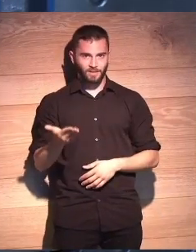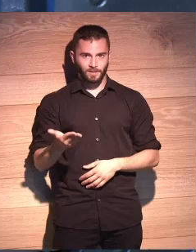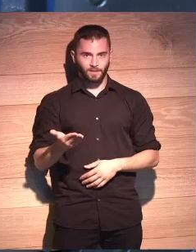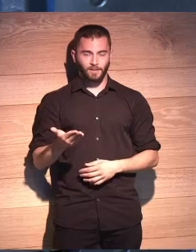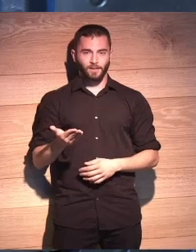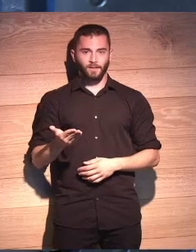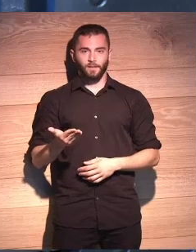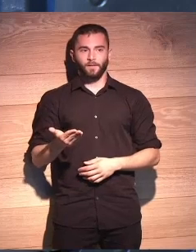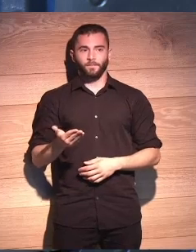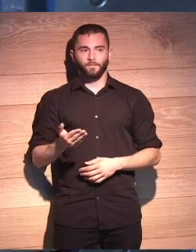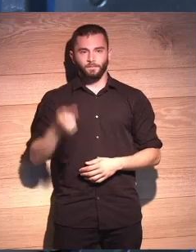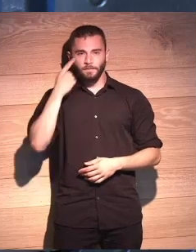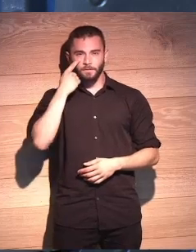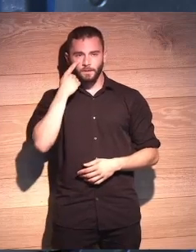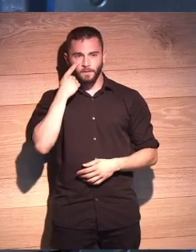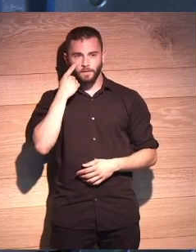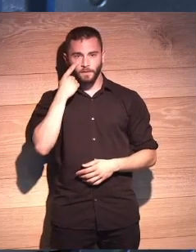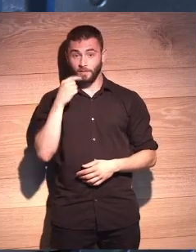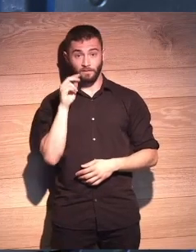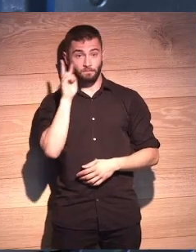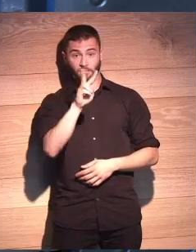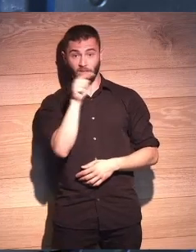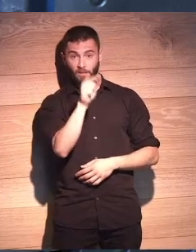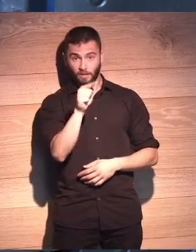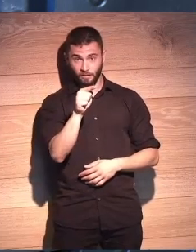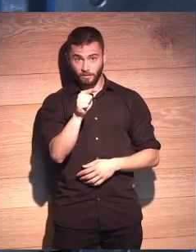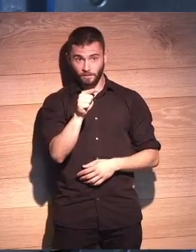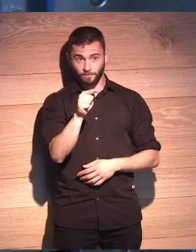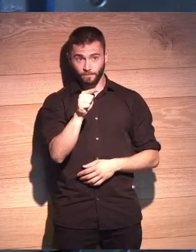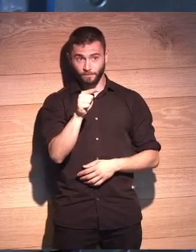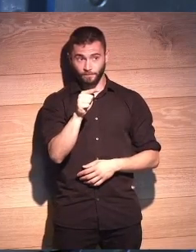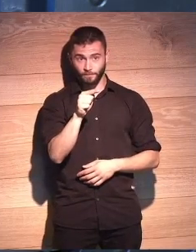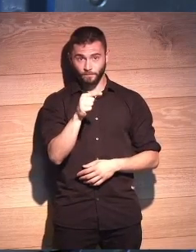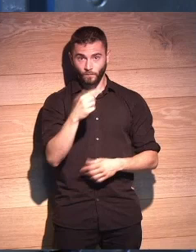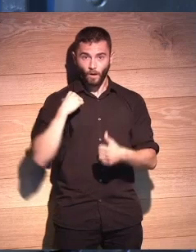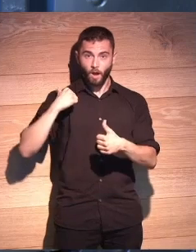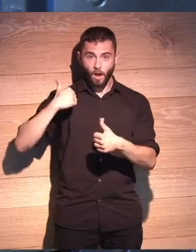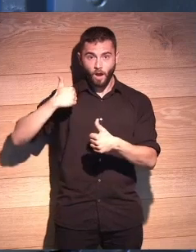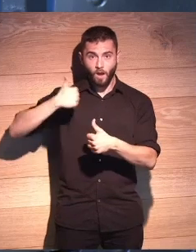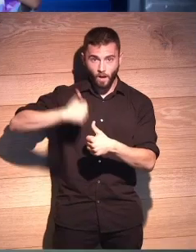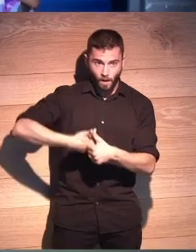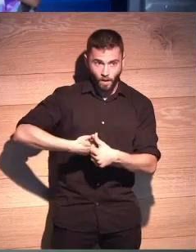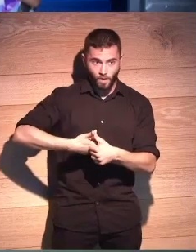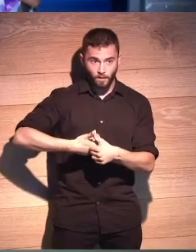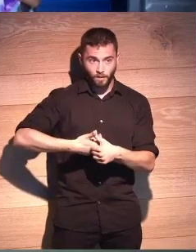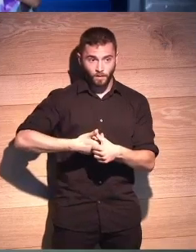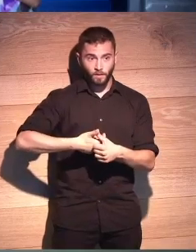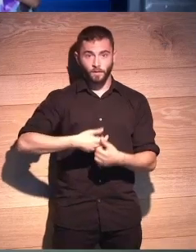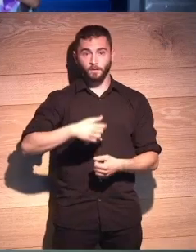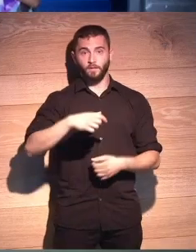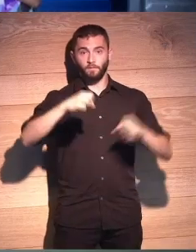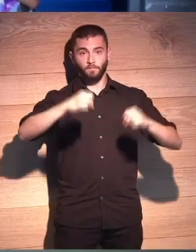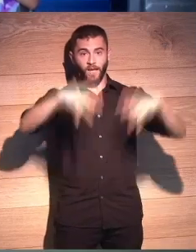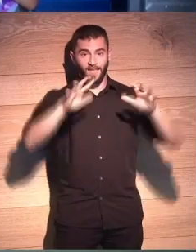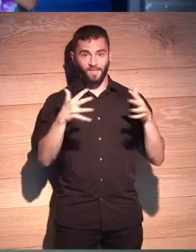porque, a ver qué vamos, como lo vamos a ver aquí, mirar, yo toda esta andadura la empiezo de la mano de una persona. La magia de internet